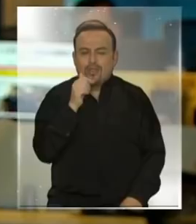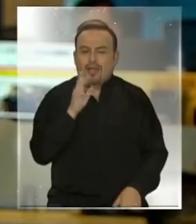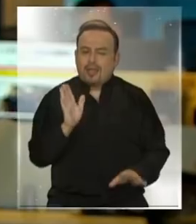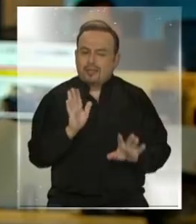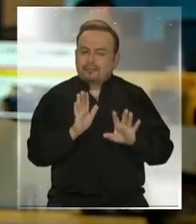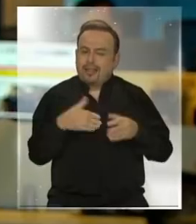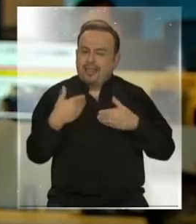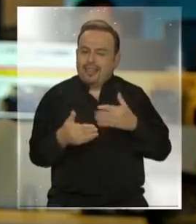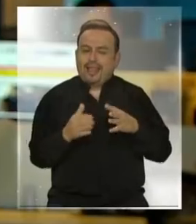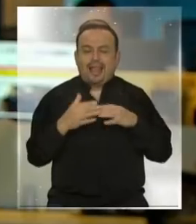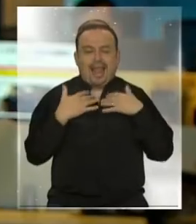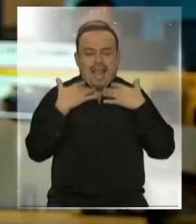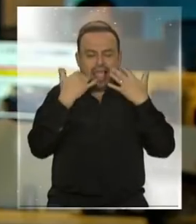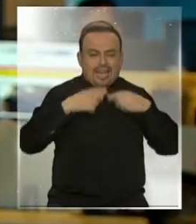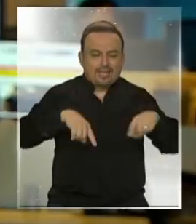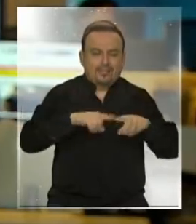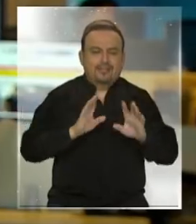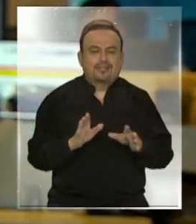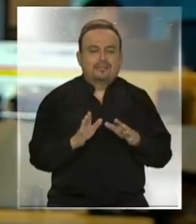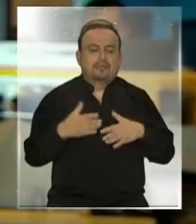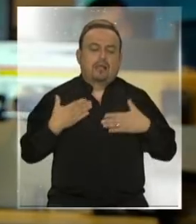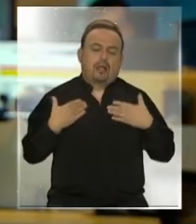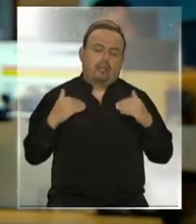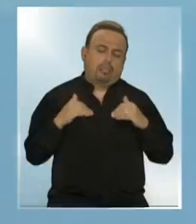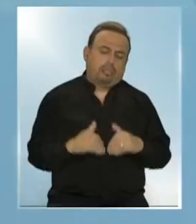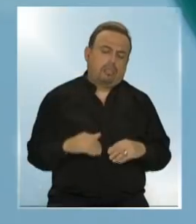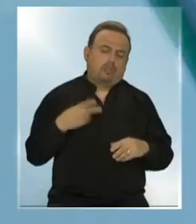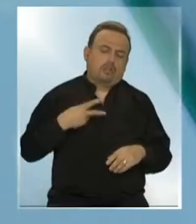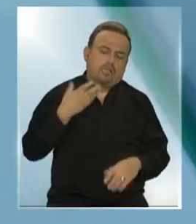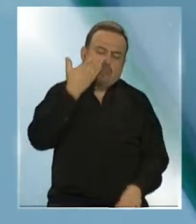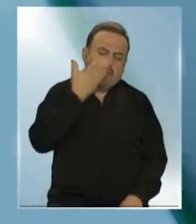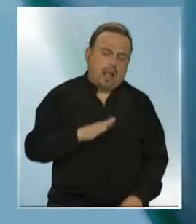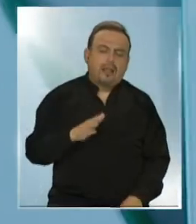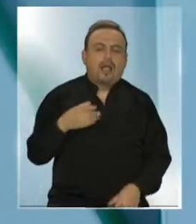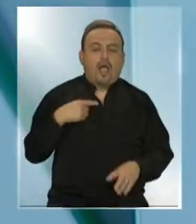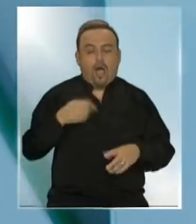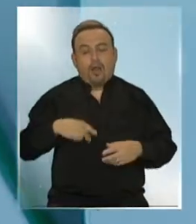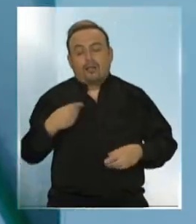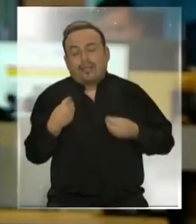esperanzadoras para alegrar un poco los ánimos más complejos lo necesitamos más que nunca